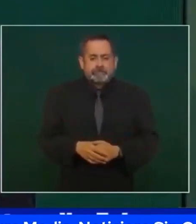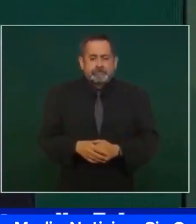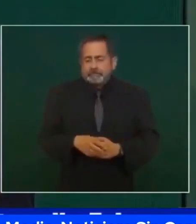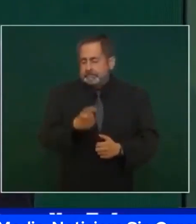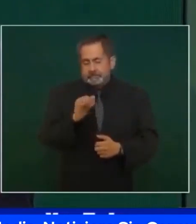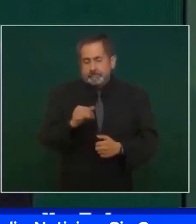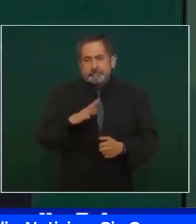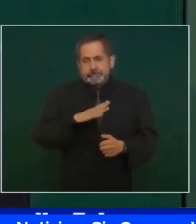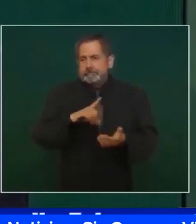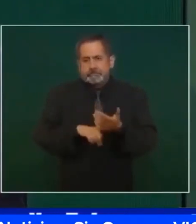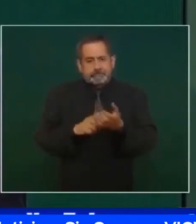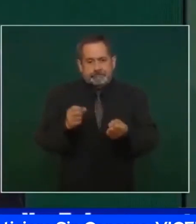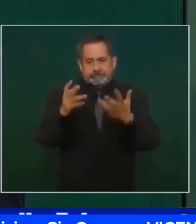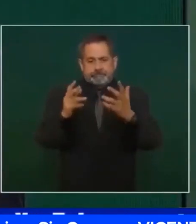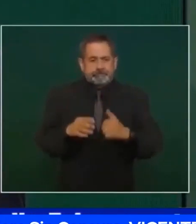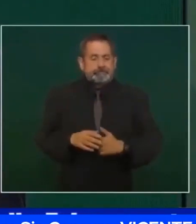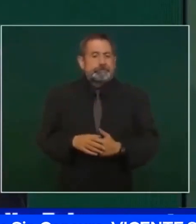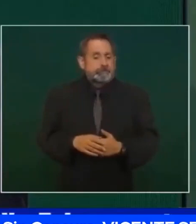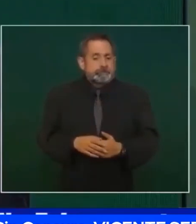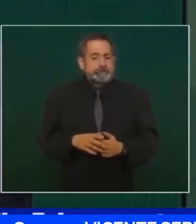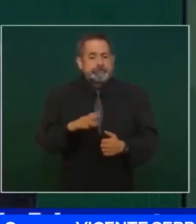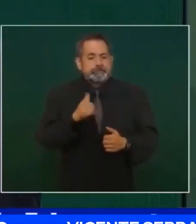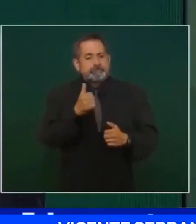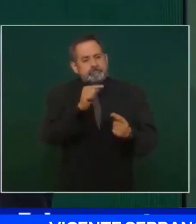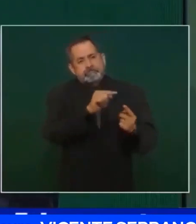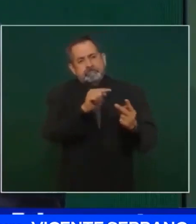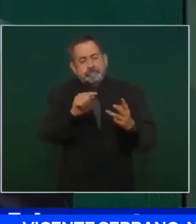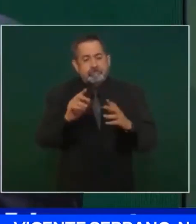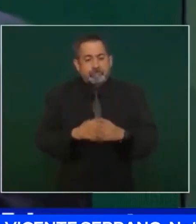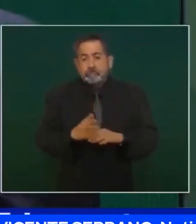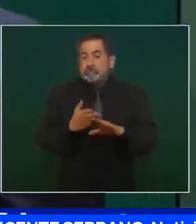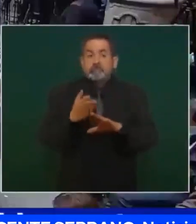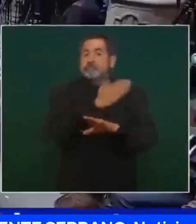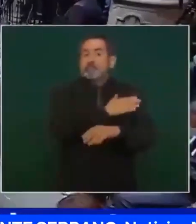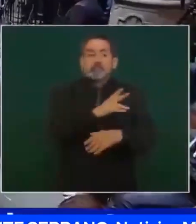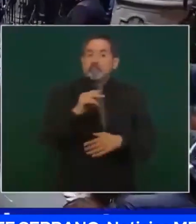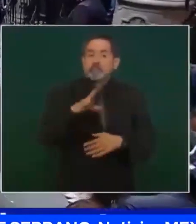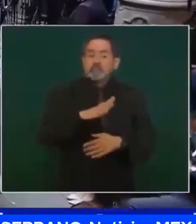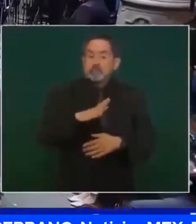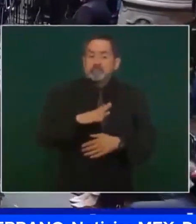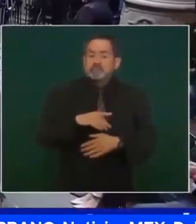Así hay otros casos. Antes no.